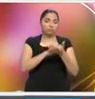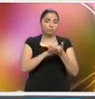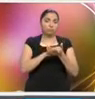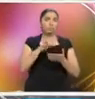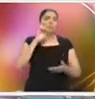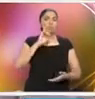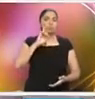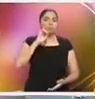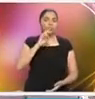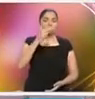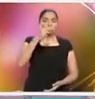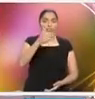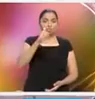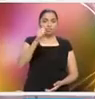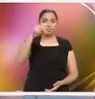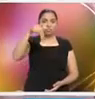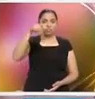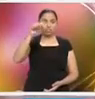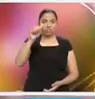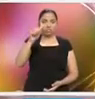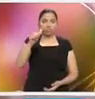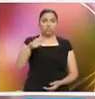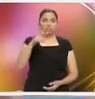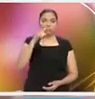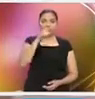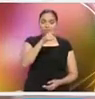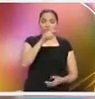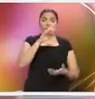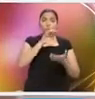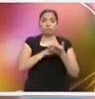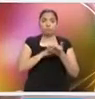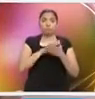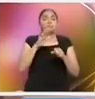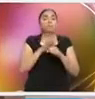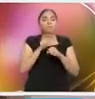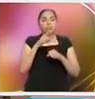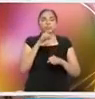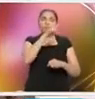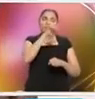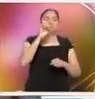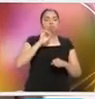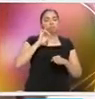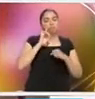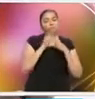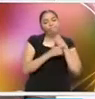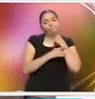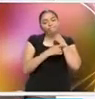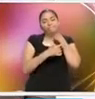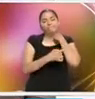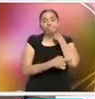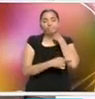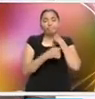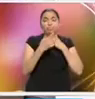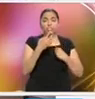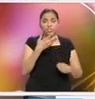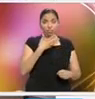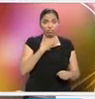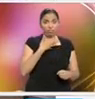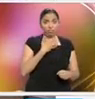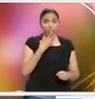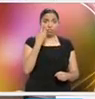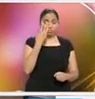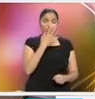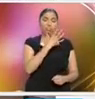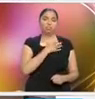mujer 8 años mayor que él, y se casó porque la embarazó, y entonces con ella tuvo 3 hijos, primero